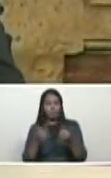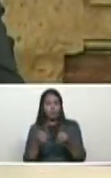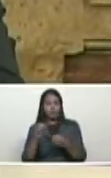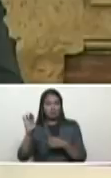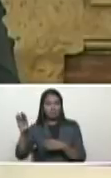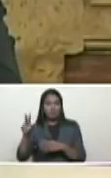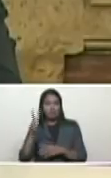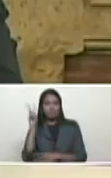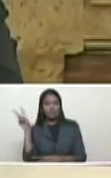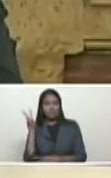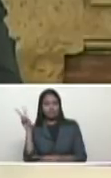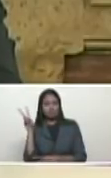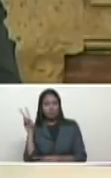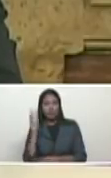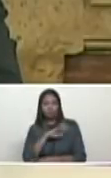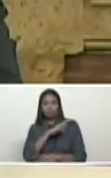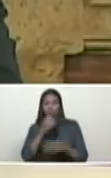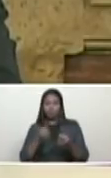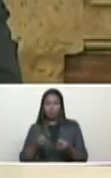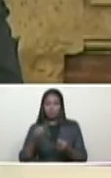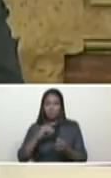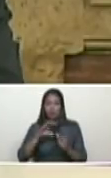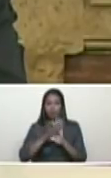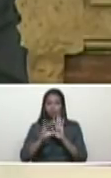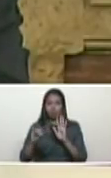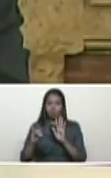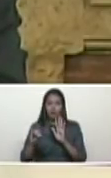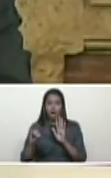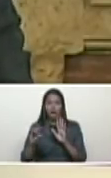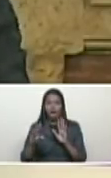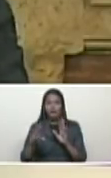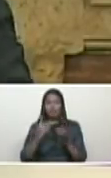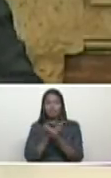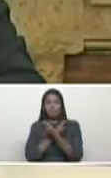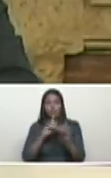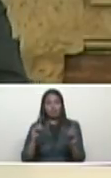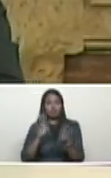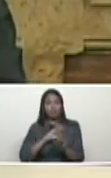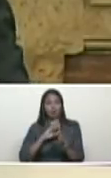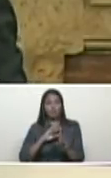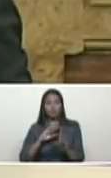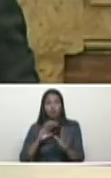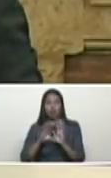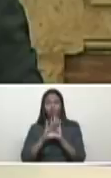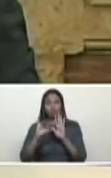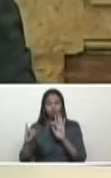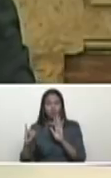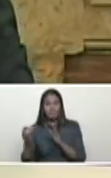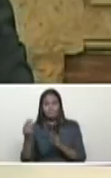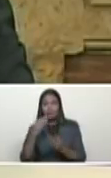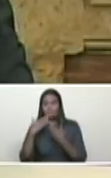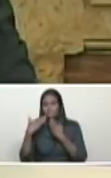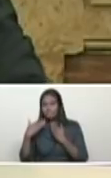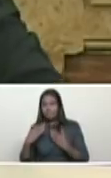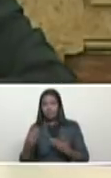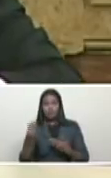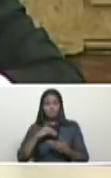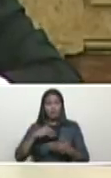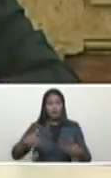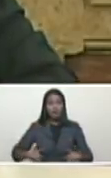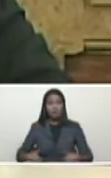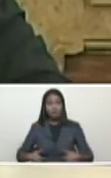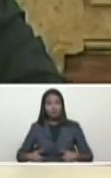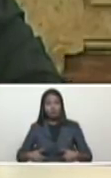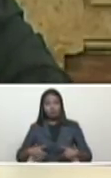venezolano poderoso constituido democrático y constitucional pido el mayor de los esfuerzos la mayor de las